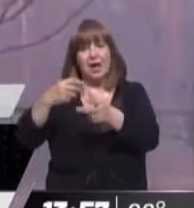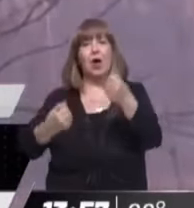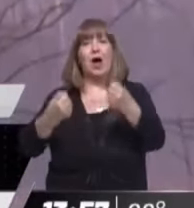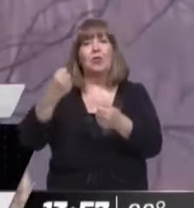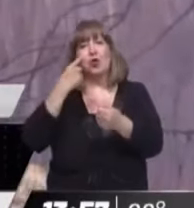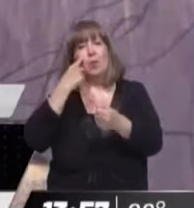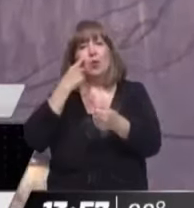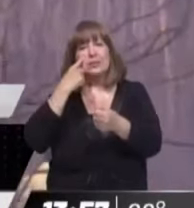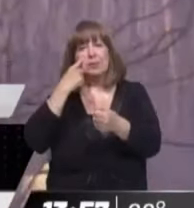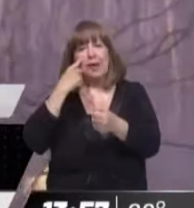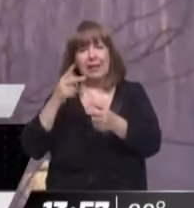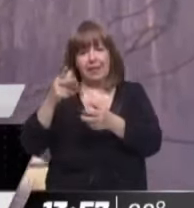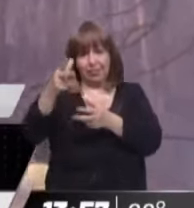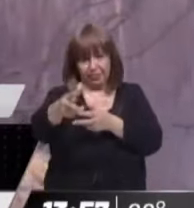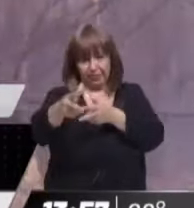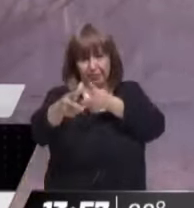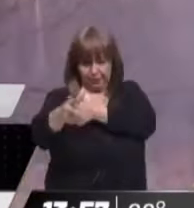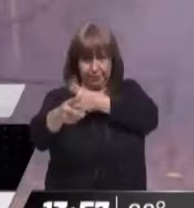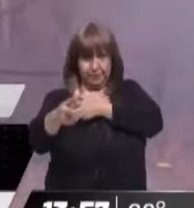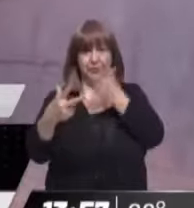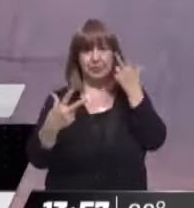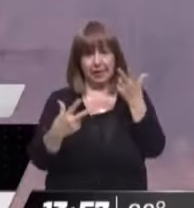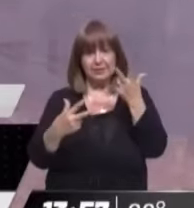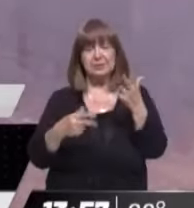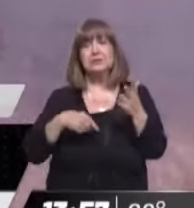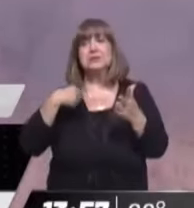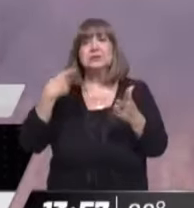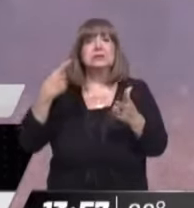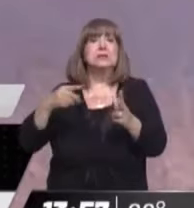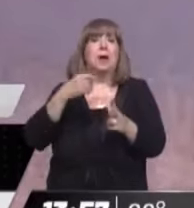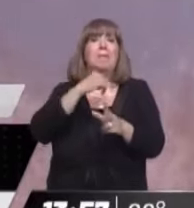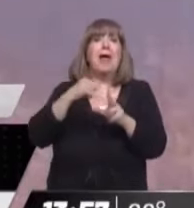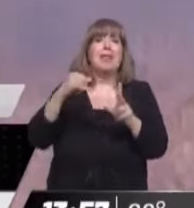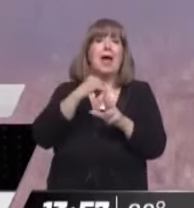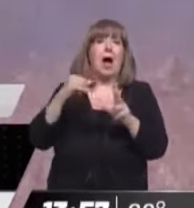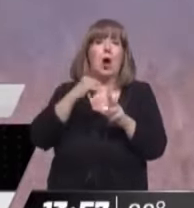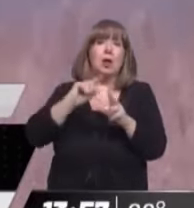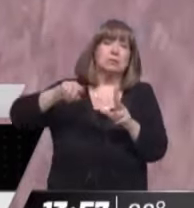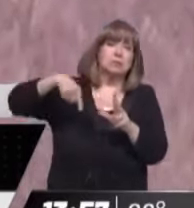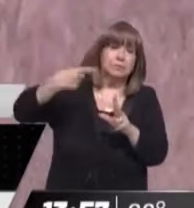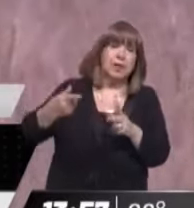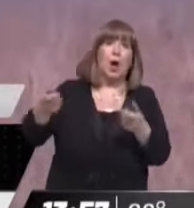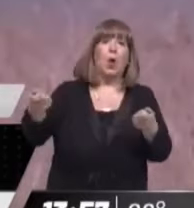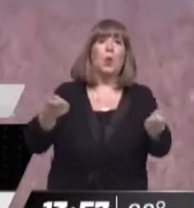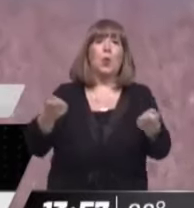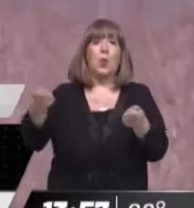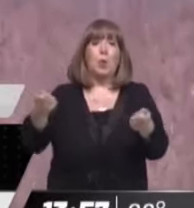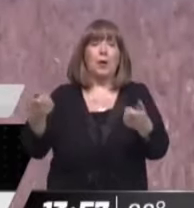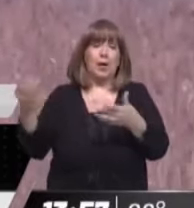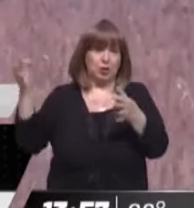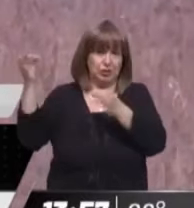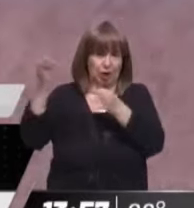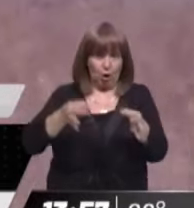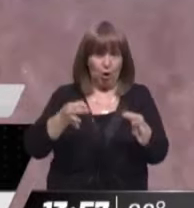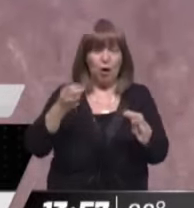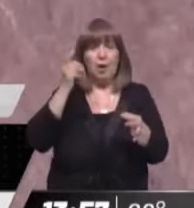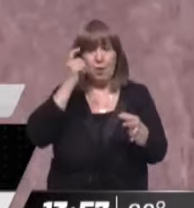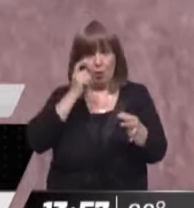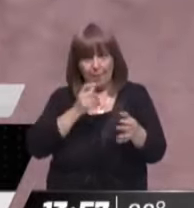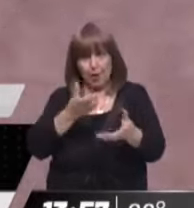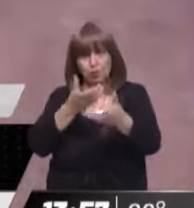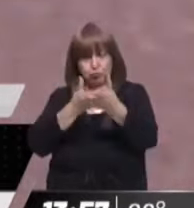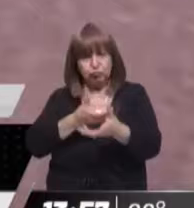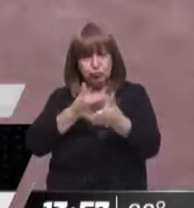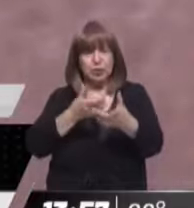municipal con personal de Defensa Civil de Las Heras y bueno, ahora han empezado a trabajar, ahí ven ustedes cómo